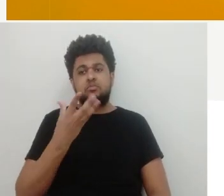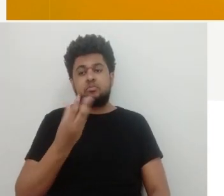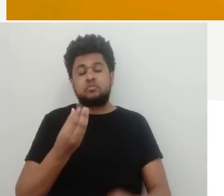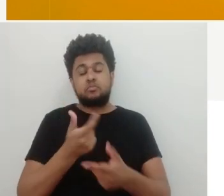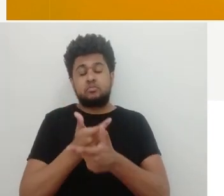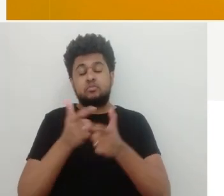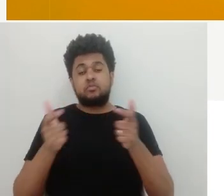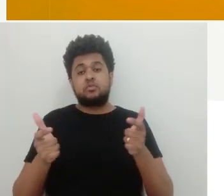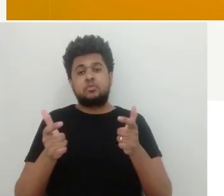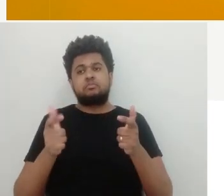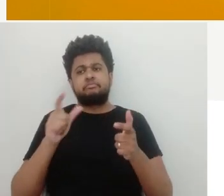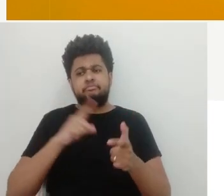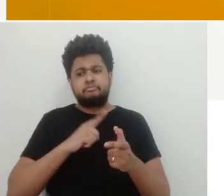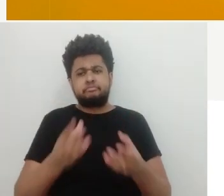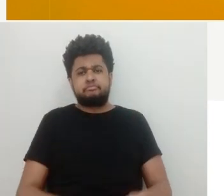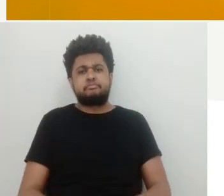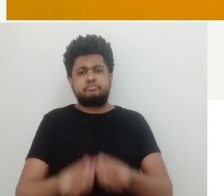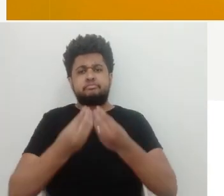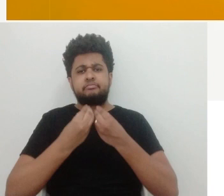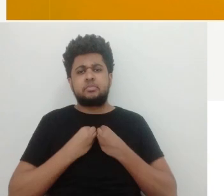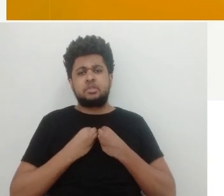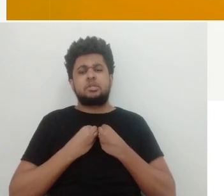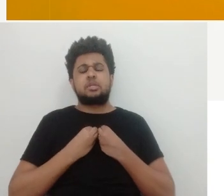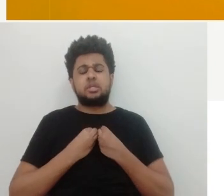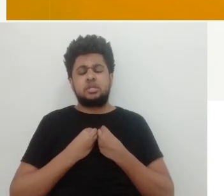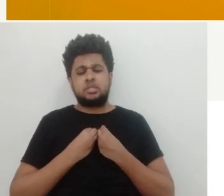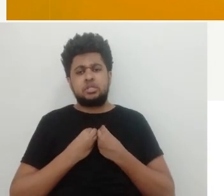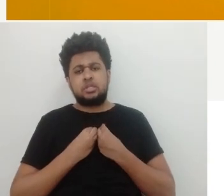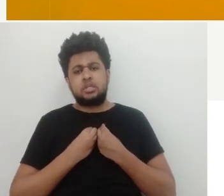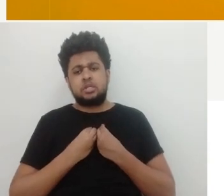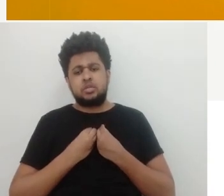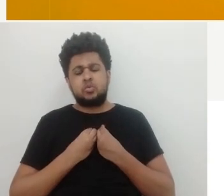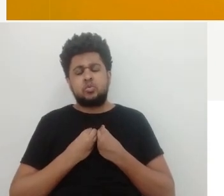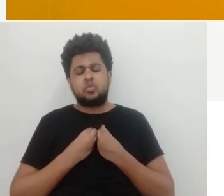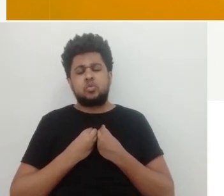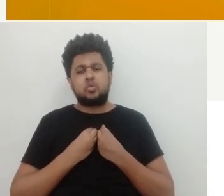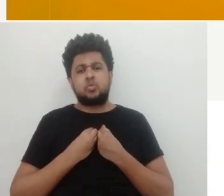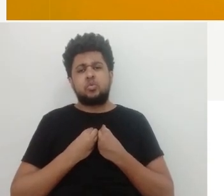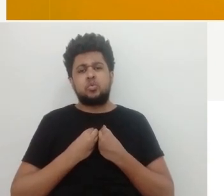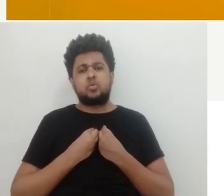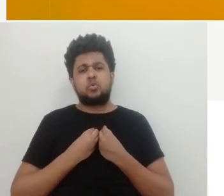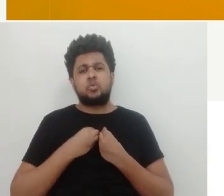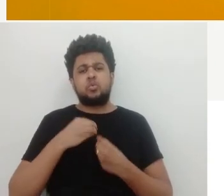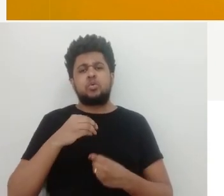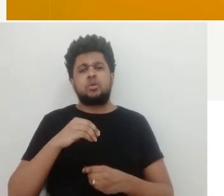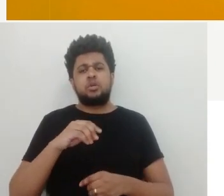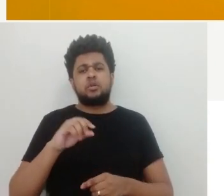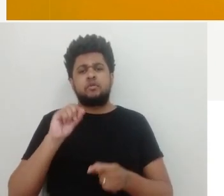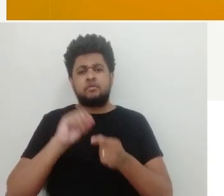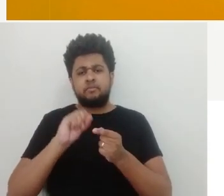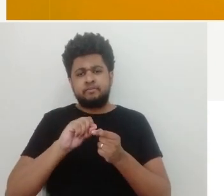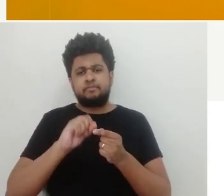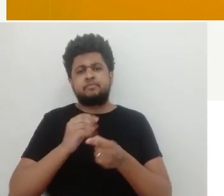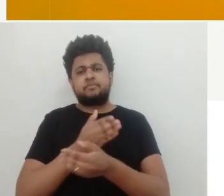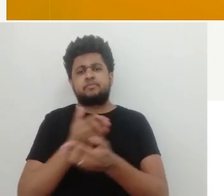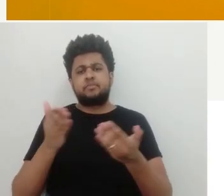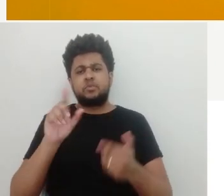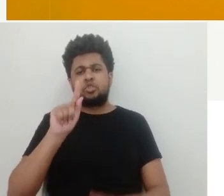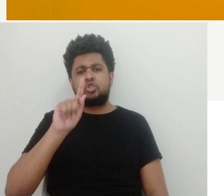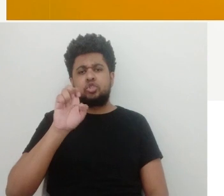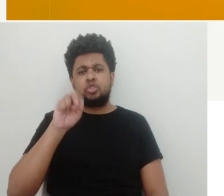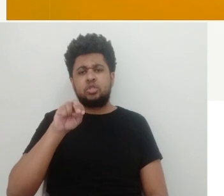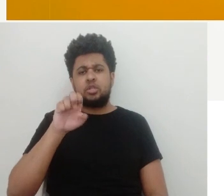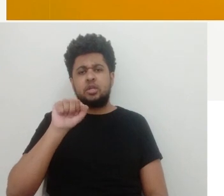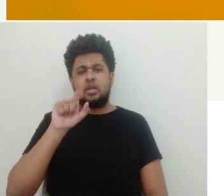publicando sobre estas genealogías del pensamiento latinoamericano y del pensamiento del sur. Así es que me identifico mucho con